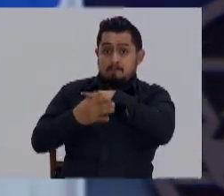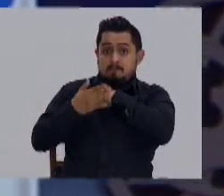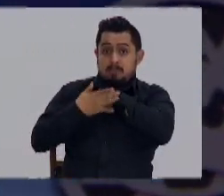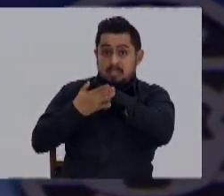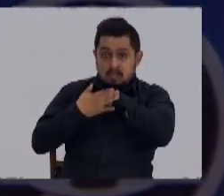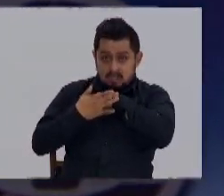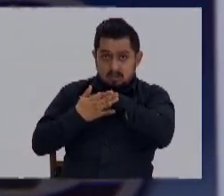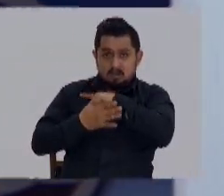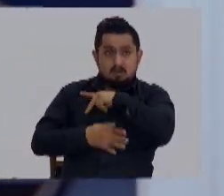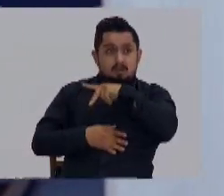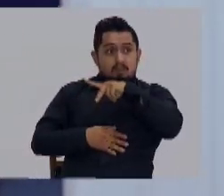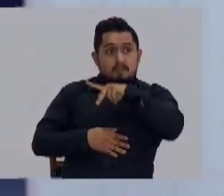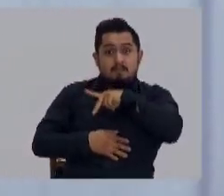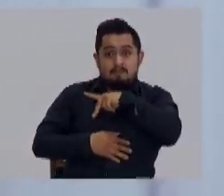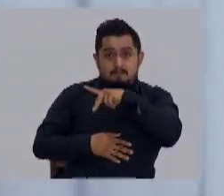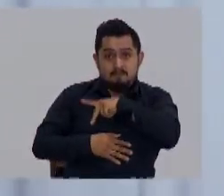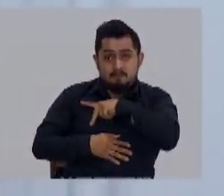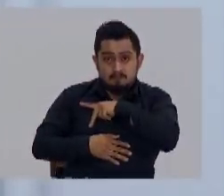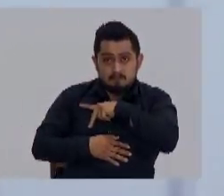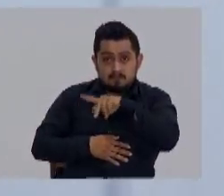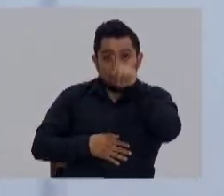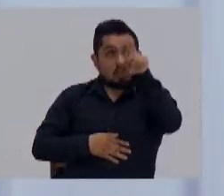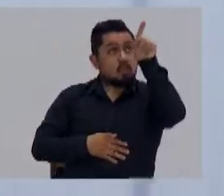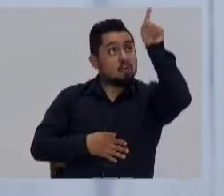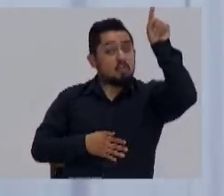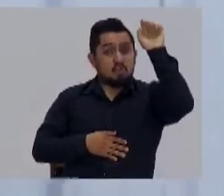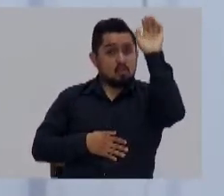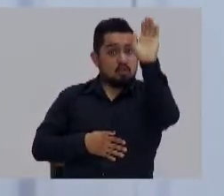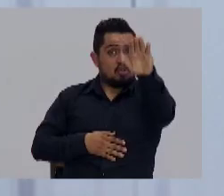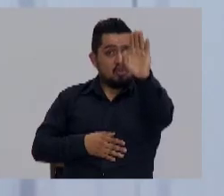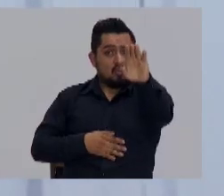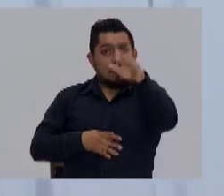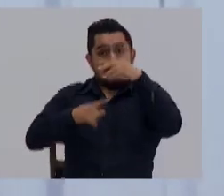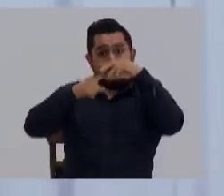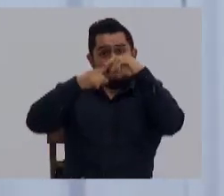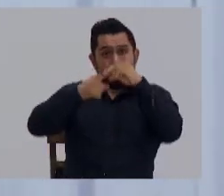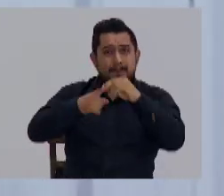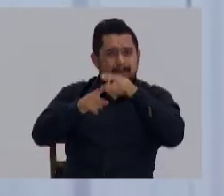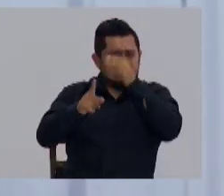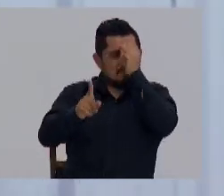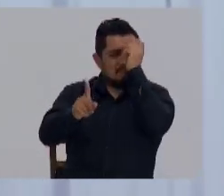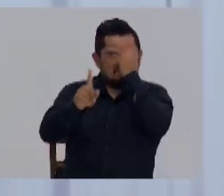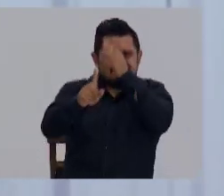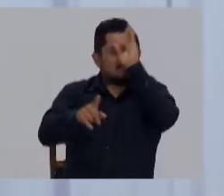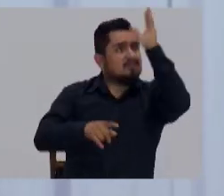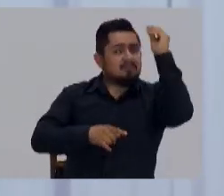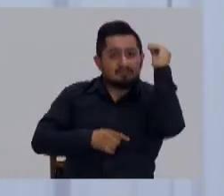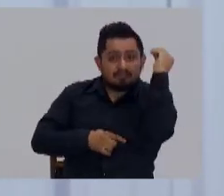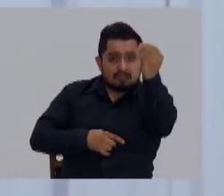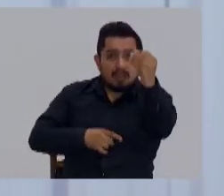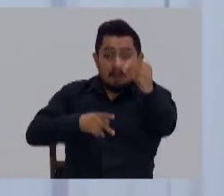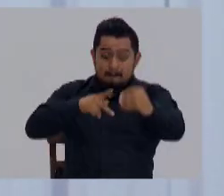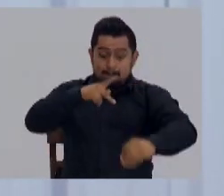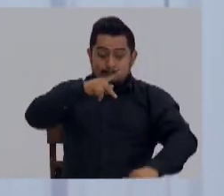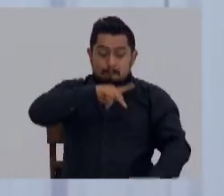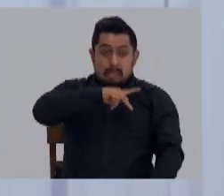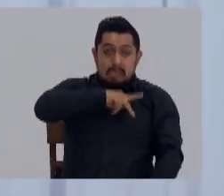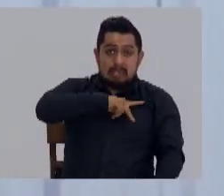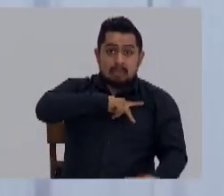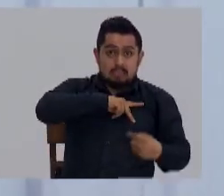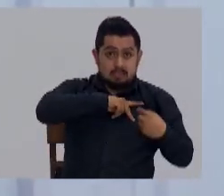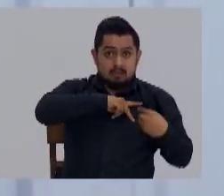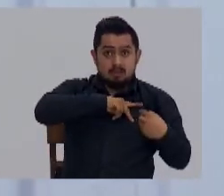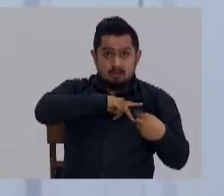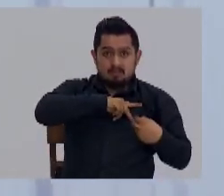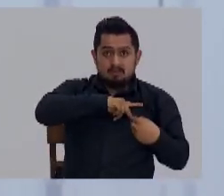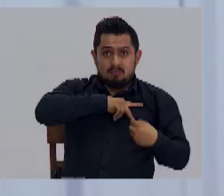personal. Dios te va a llamar para cosas específicas, pero es personal. Como